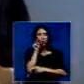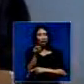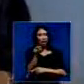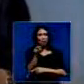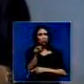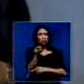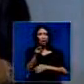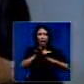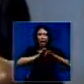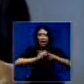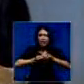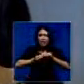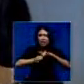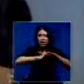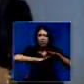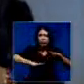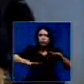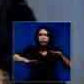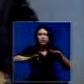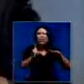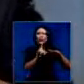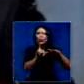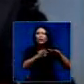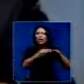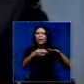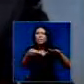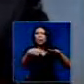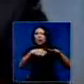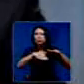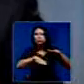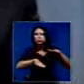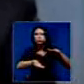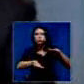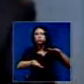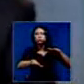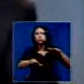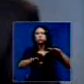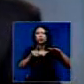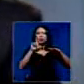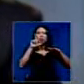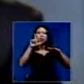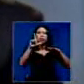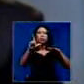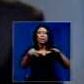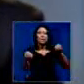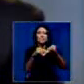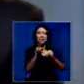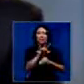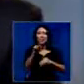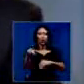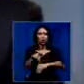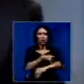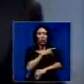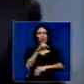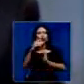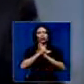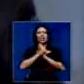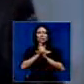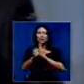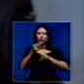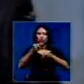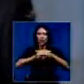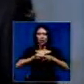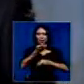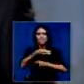parte de ese territorio está en el mar o por debajo del mar, más allá de los 22 kilómetros de lo que los expertos llaman el